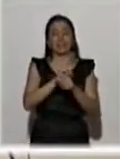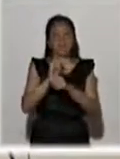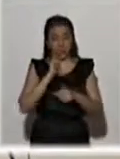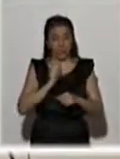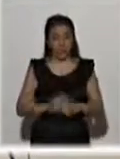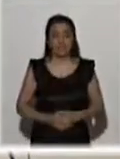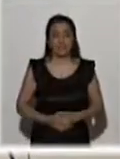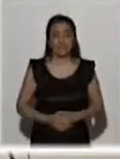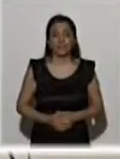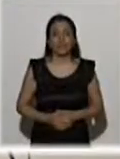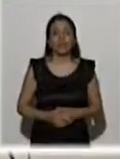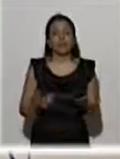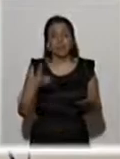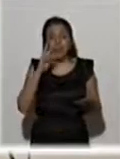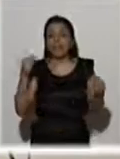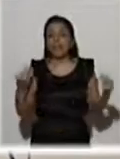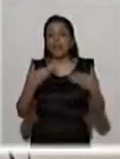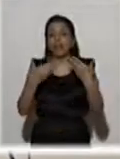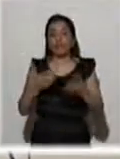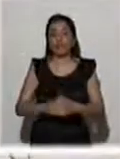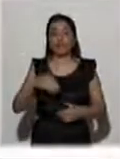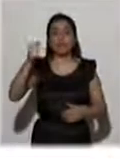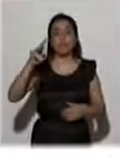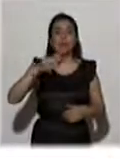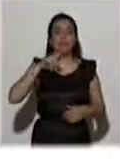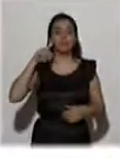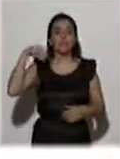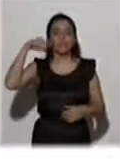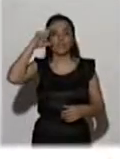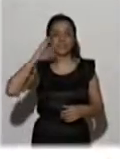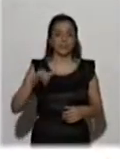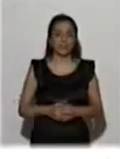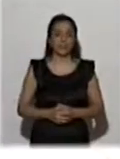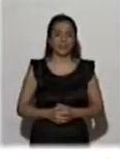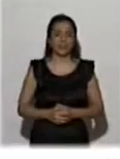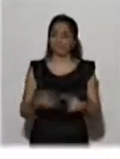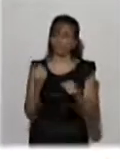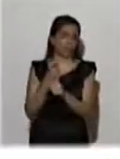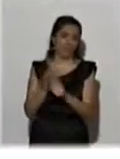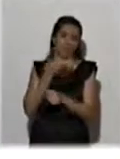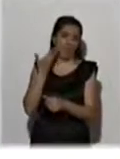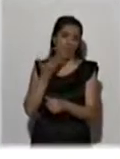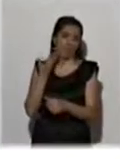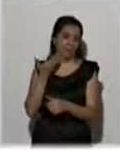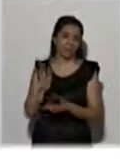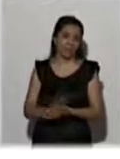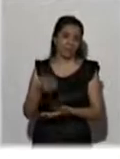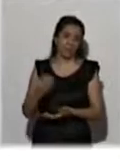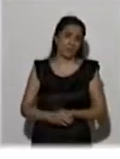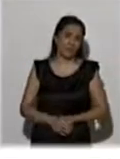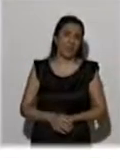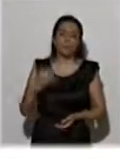Frente Progresista Cívico y Social. Nos lo cuenta Ernesto Martínez. Mal se puede hablar de seguridad sin limpiar primero a Córdoba de los